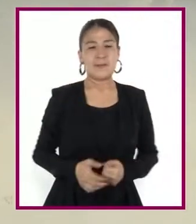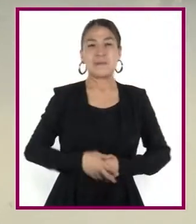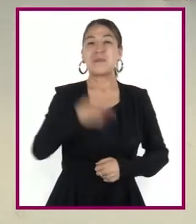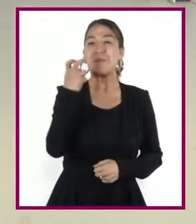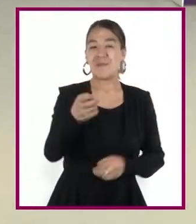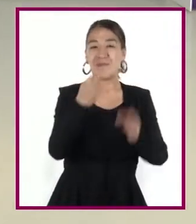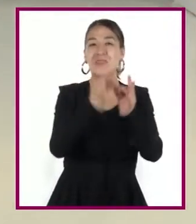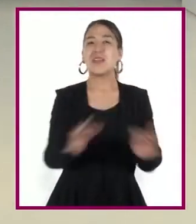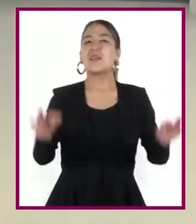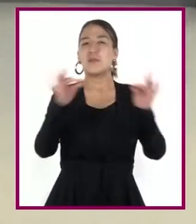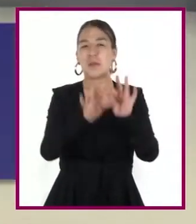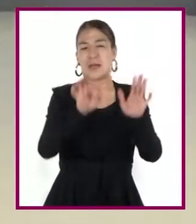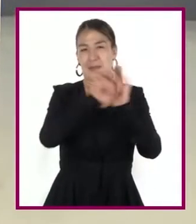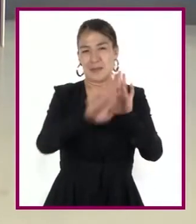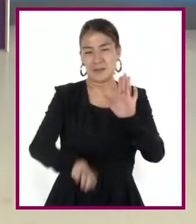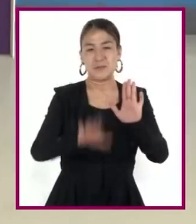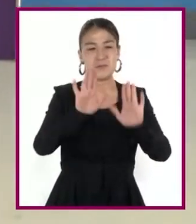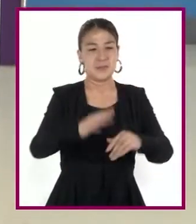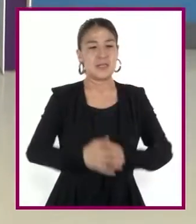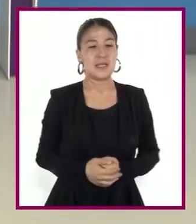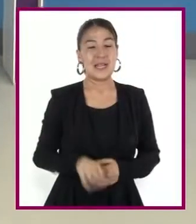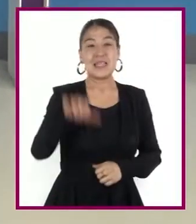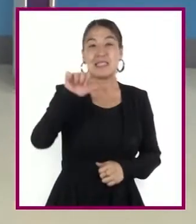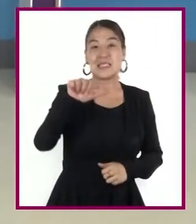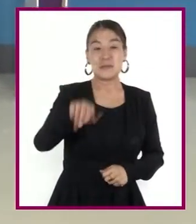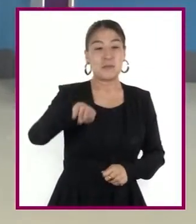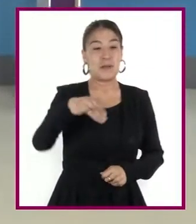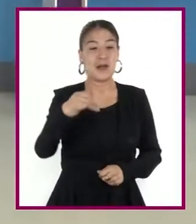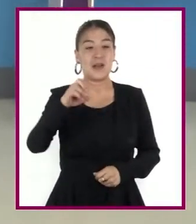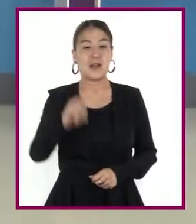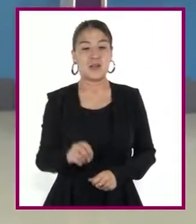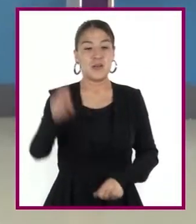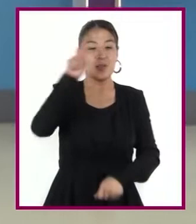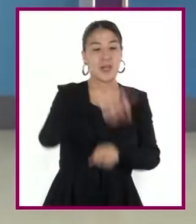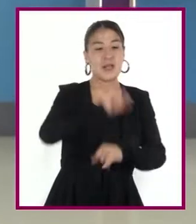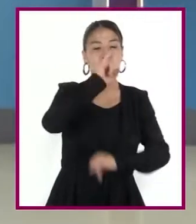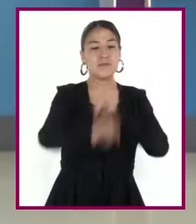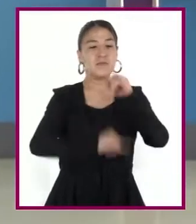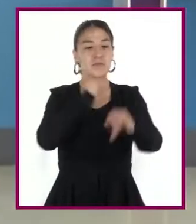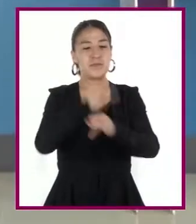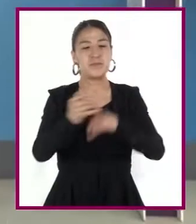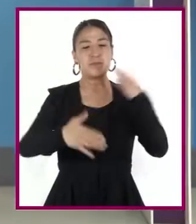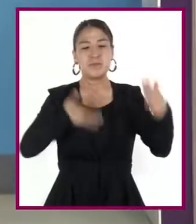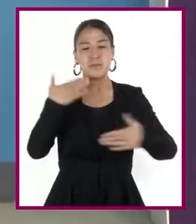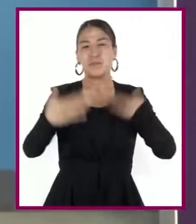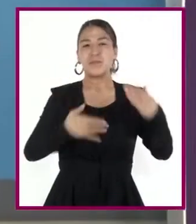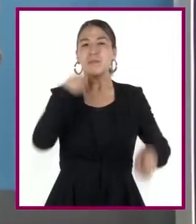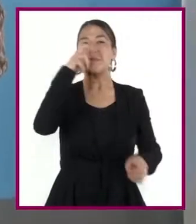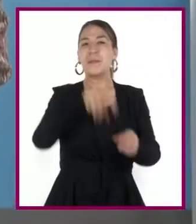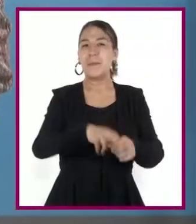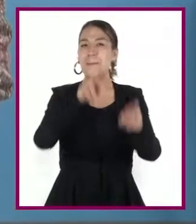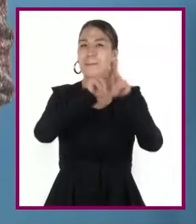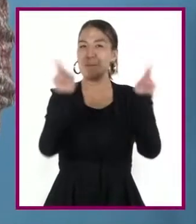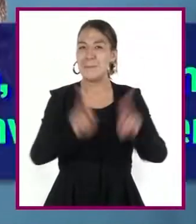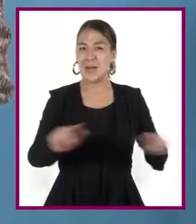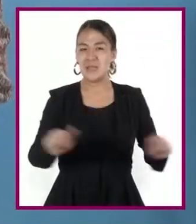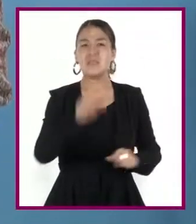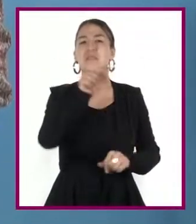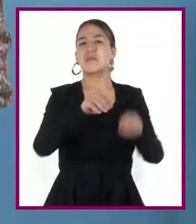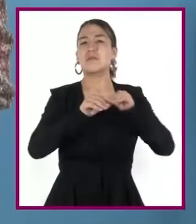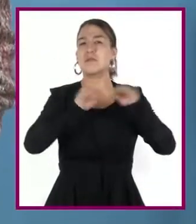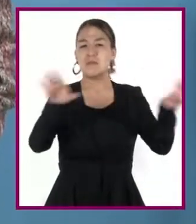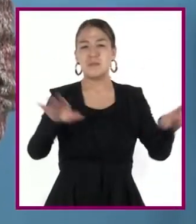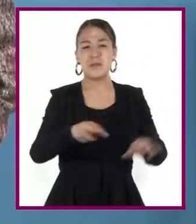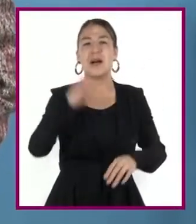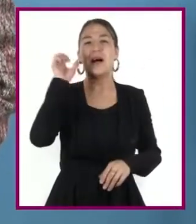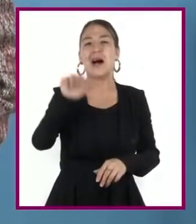importancia que, por ejemplo, todos los 16 de mayo se conmemora el Día Internacional de la Convivencia en Paz, declarado por la